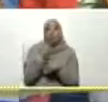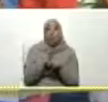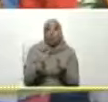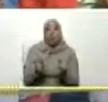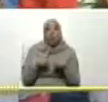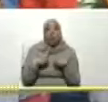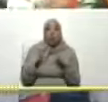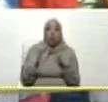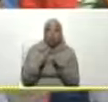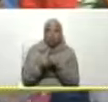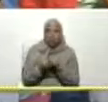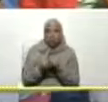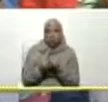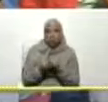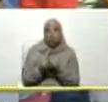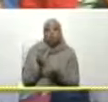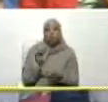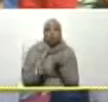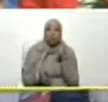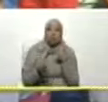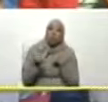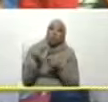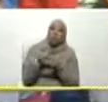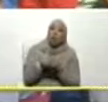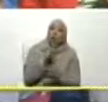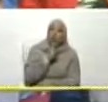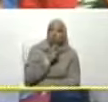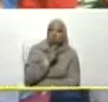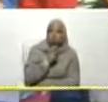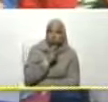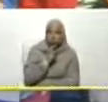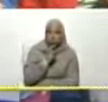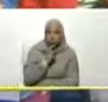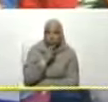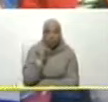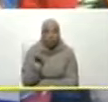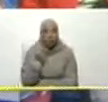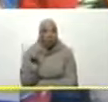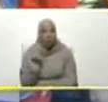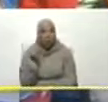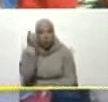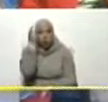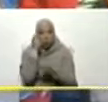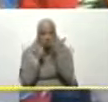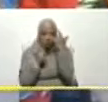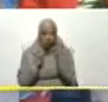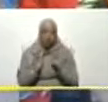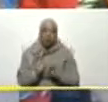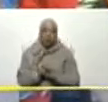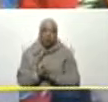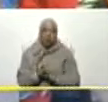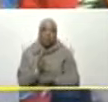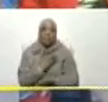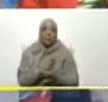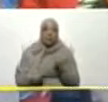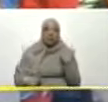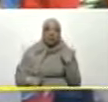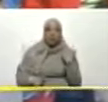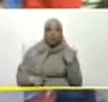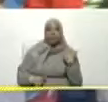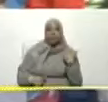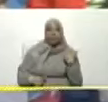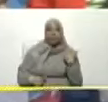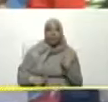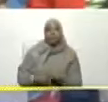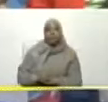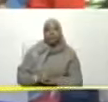hemos acompañado allí, lo que es la generación de oro, la primera juventud de Chávez. Y luego, presidente, usted ha